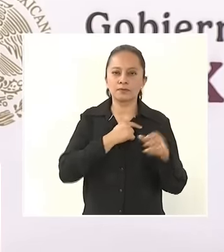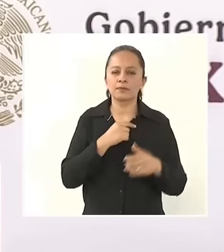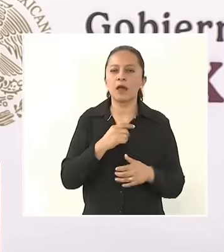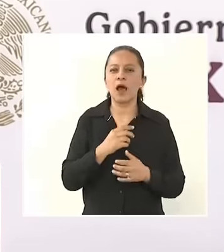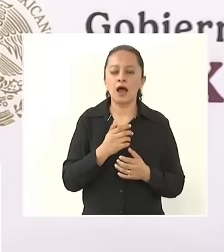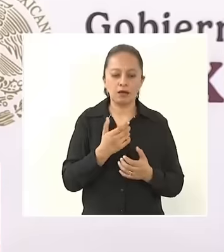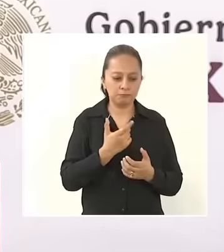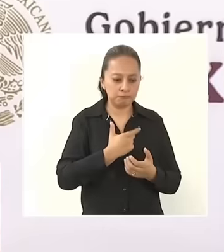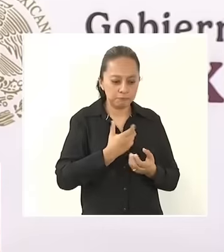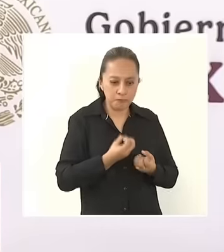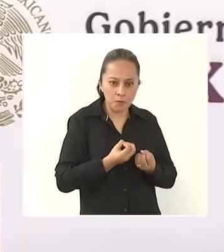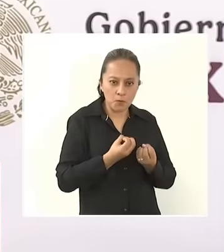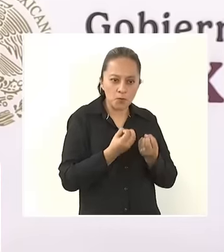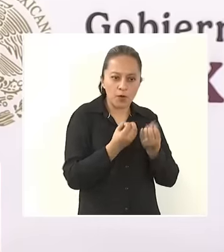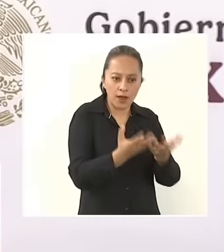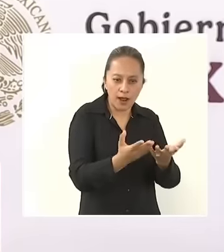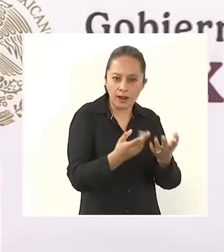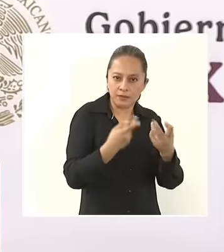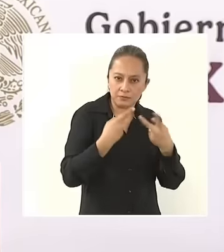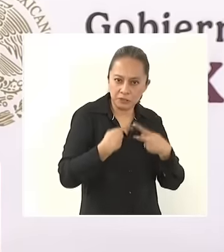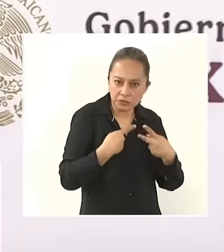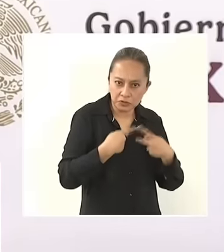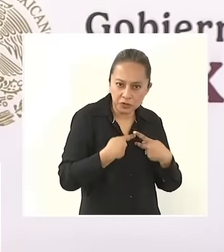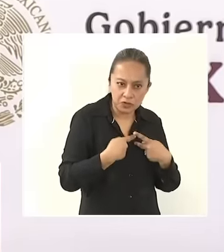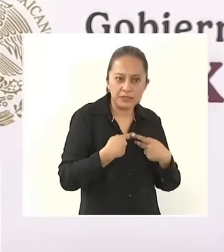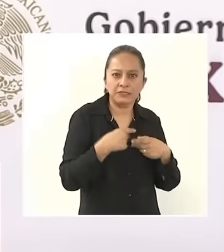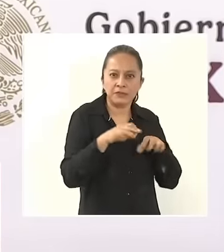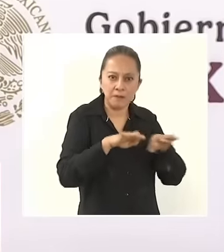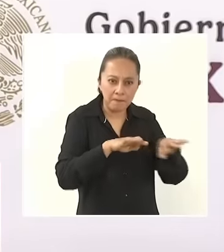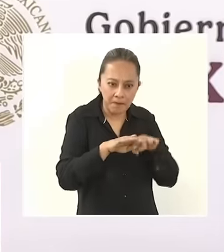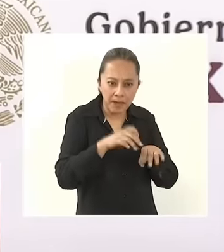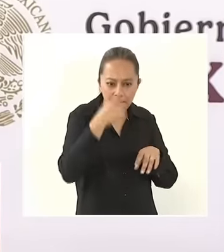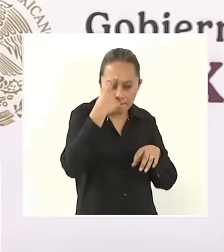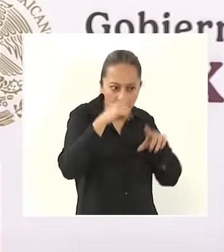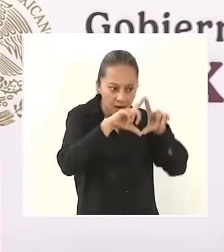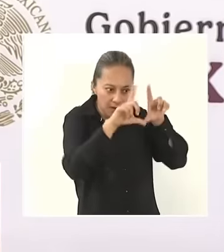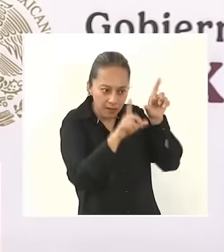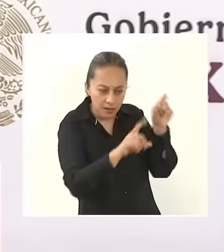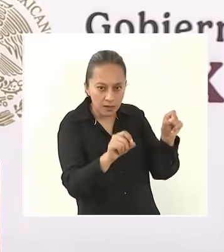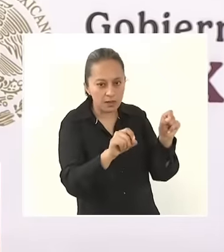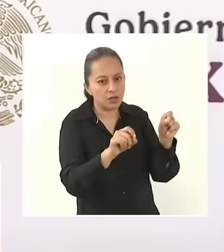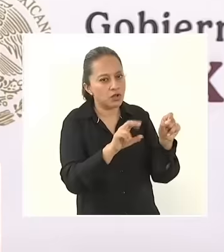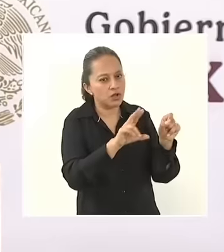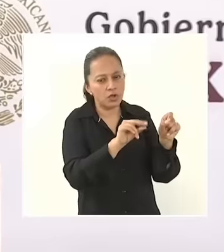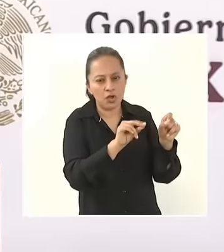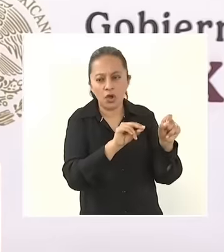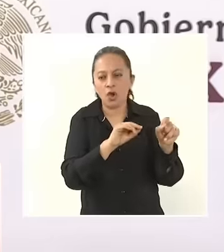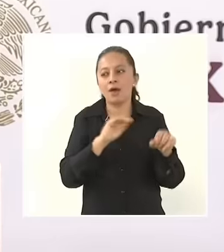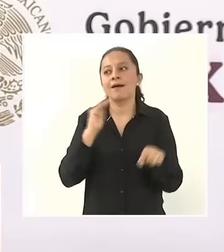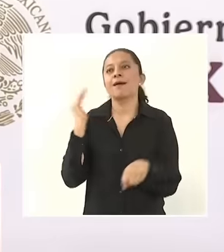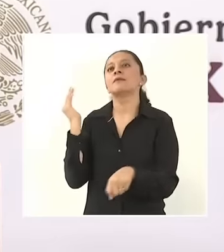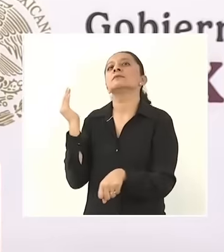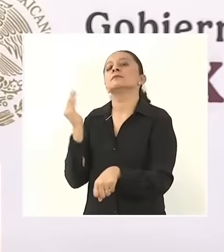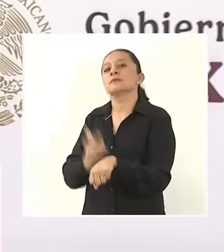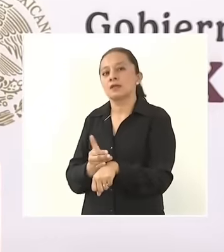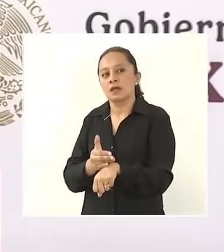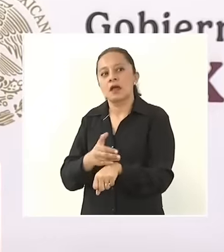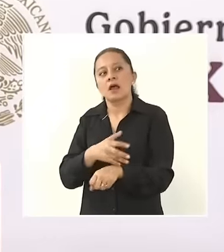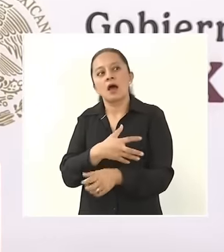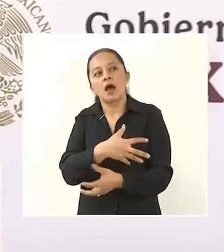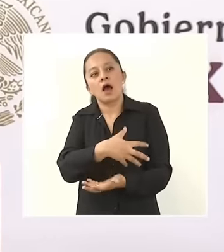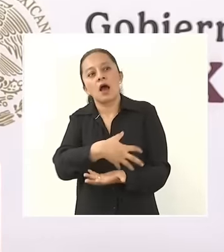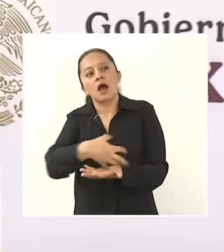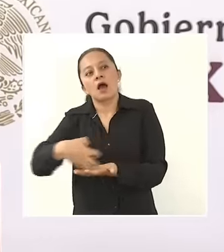premiar al que sirve a su patria, sino castigar al que se sirve de ella. Fíjense